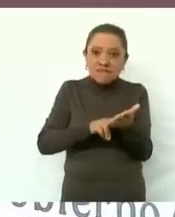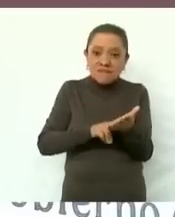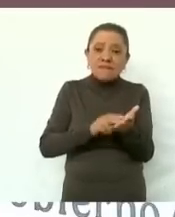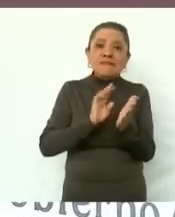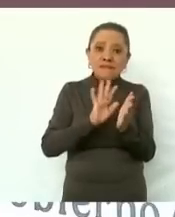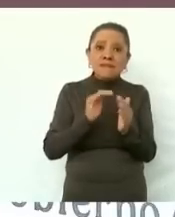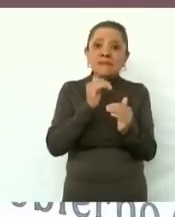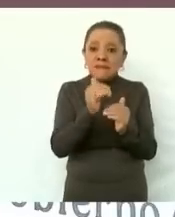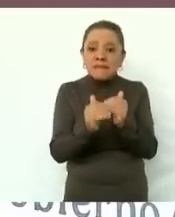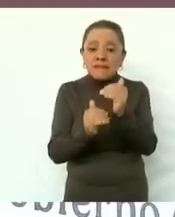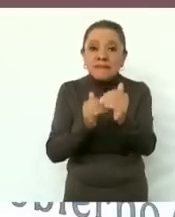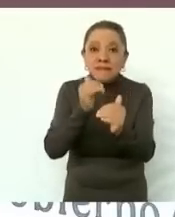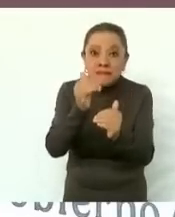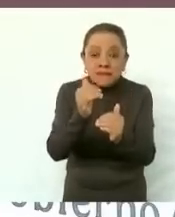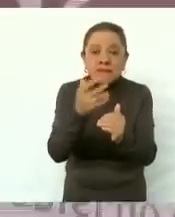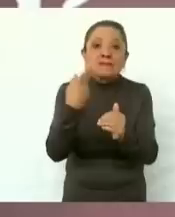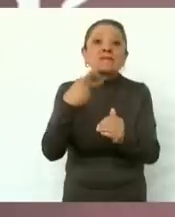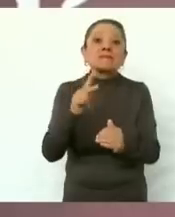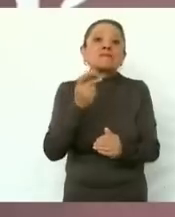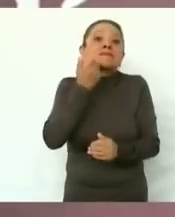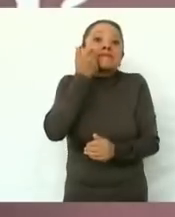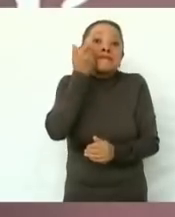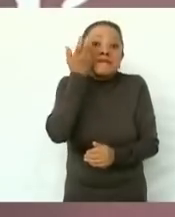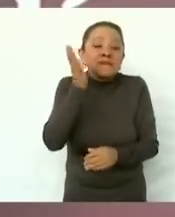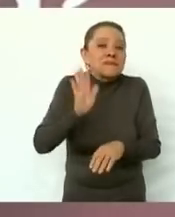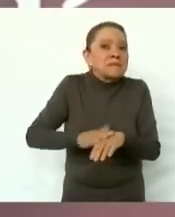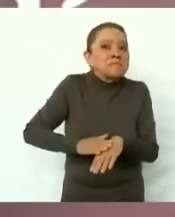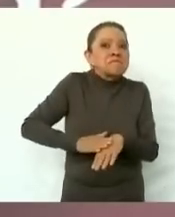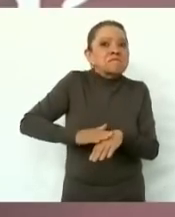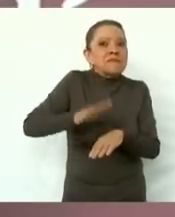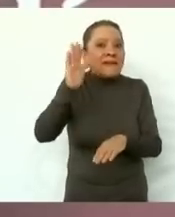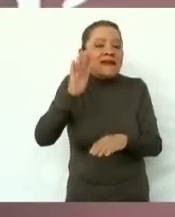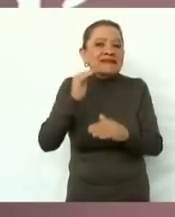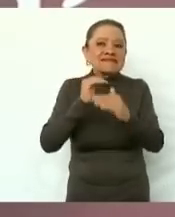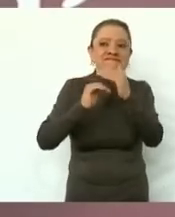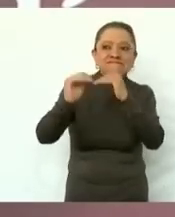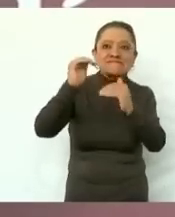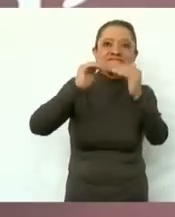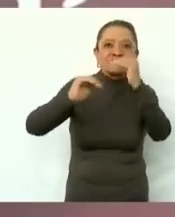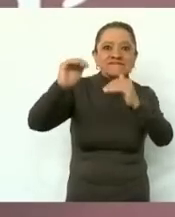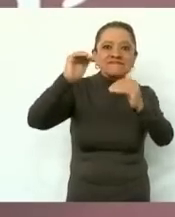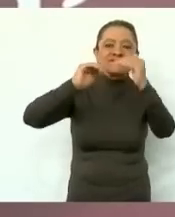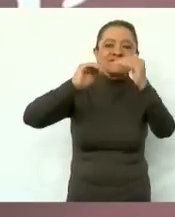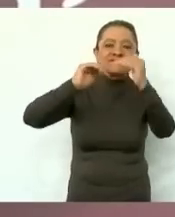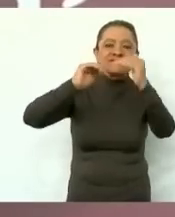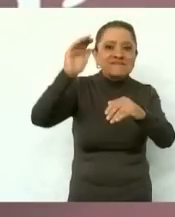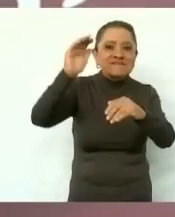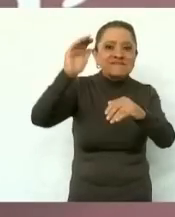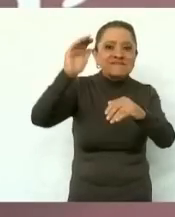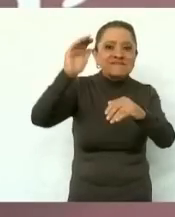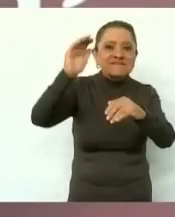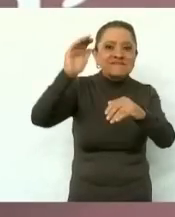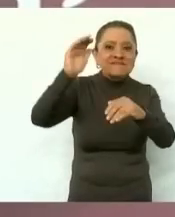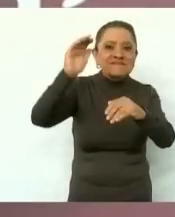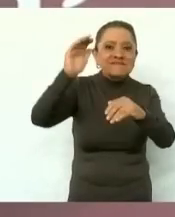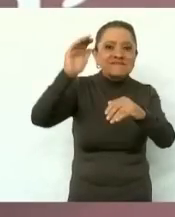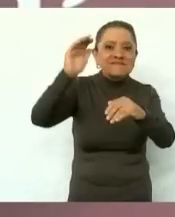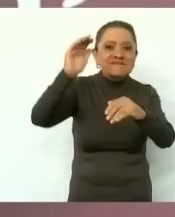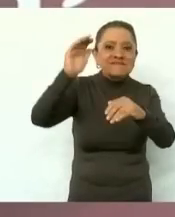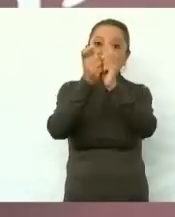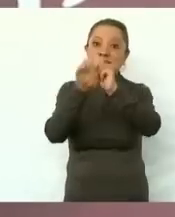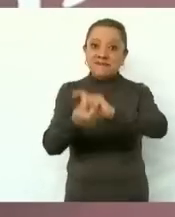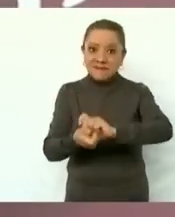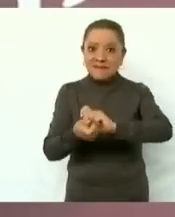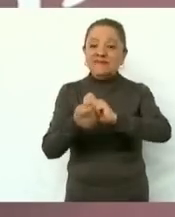pero nosotros queremos avanzar todavía más, pues para eso es la transformación. La transformación tiene